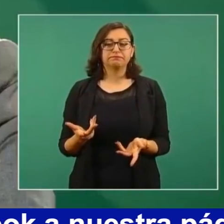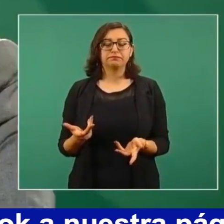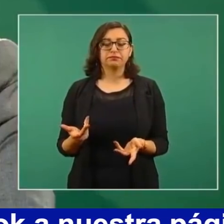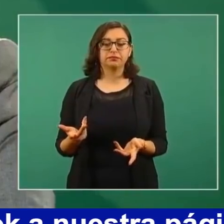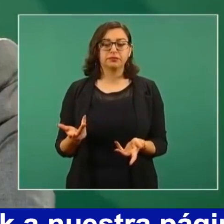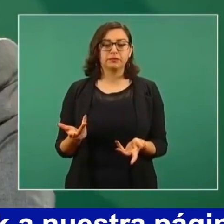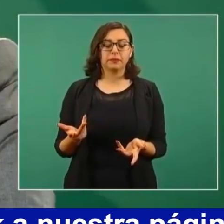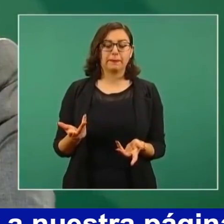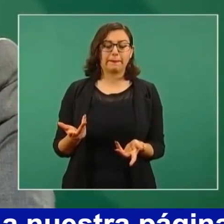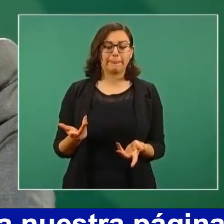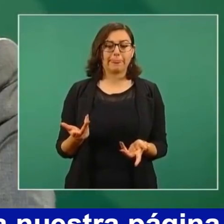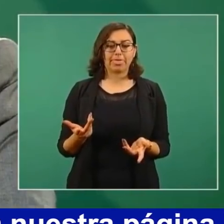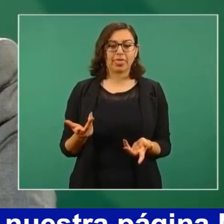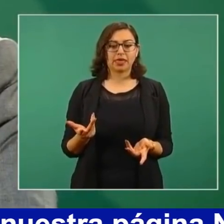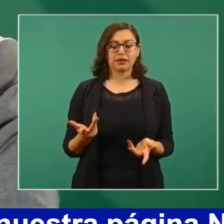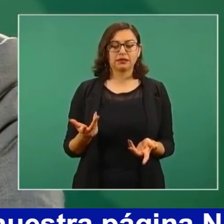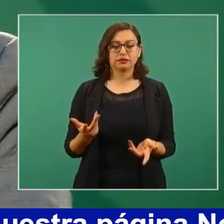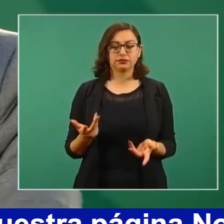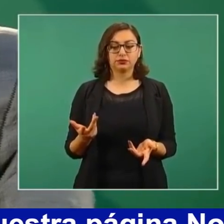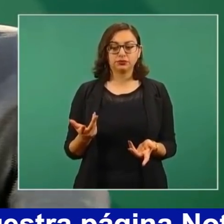se